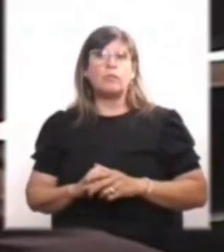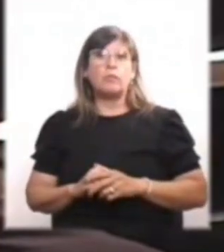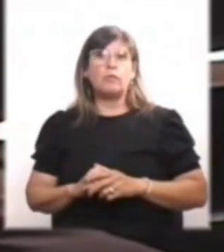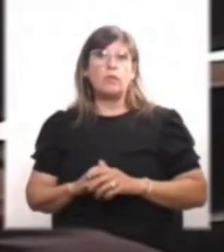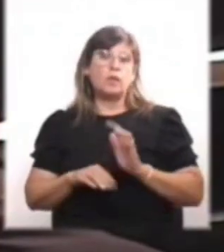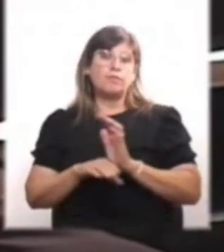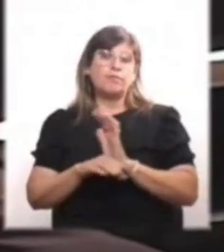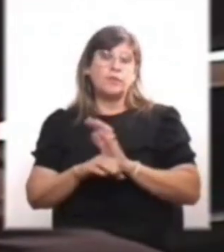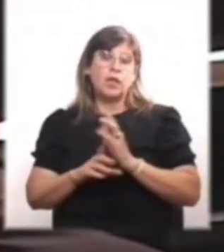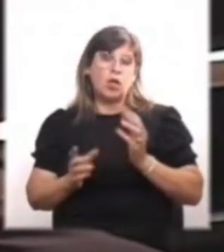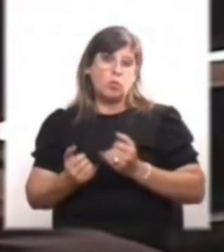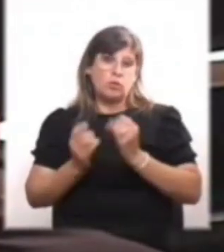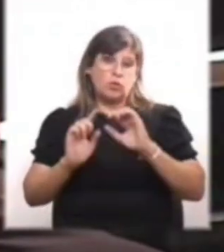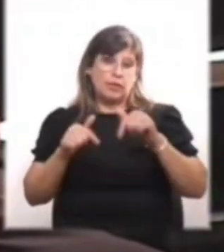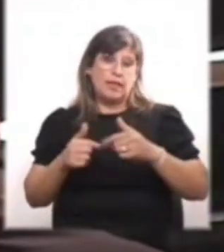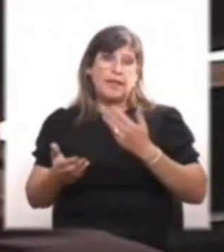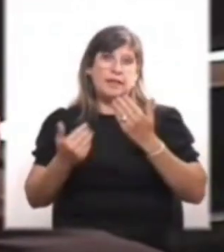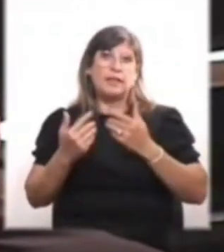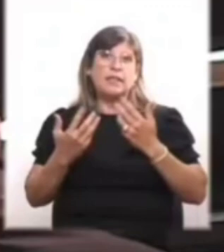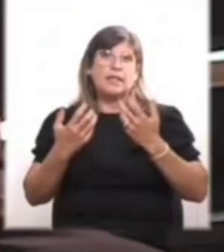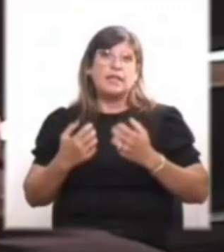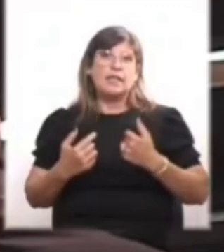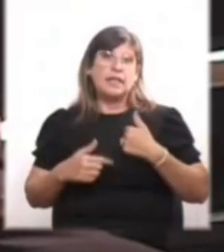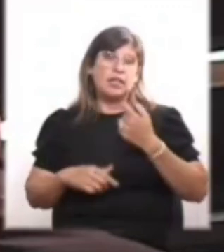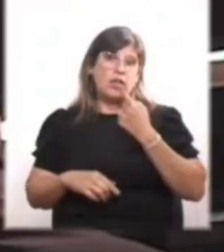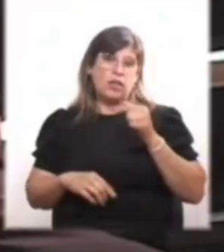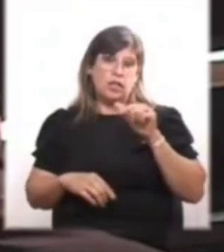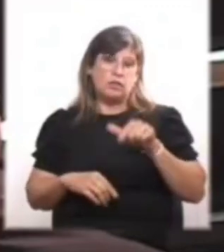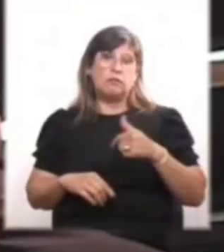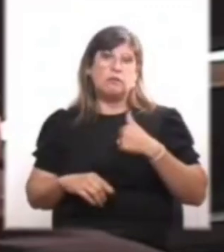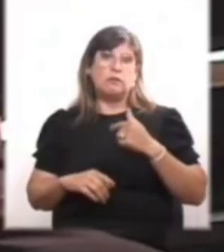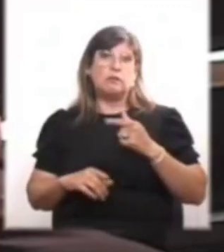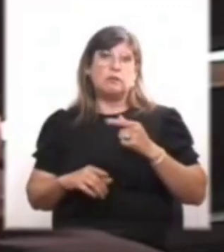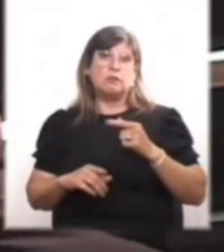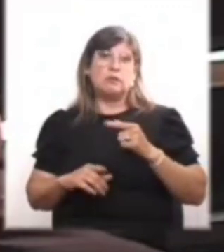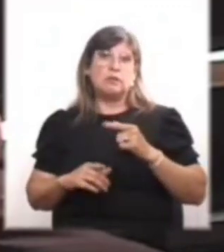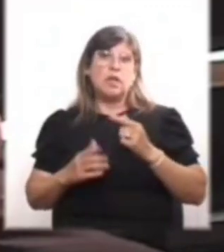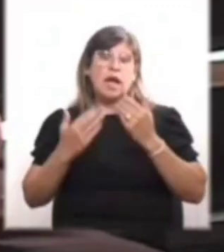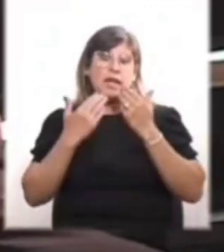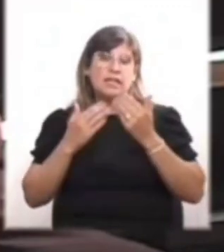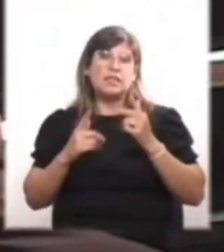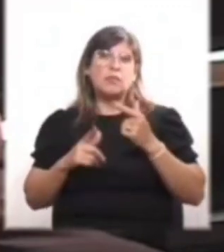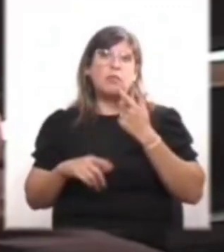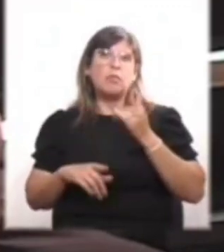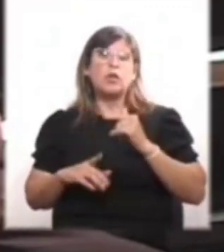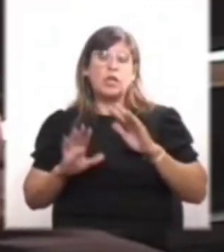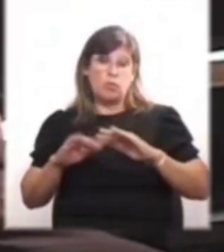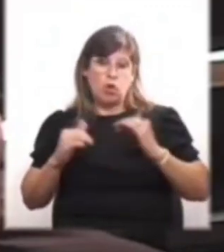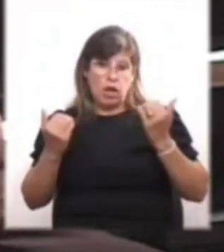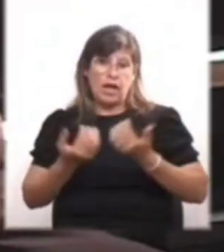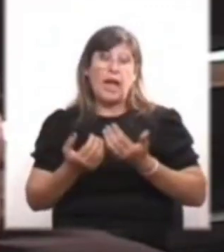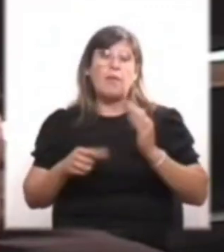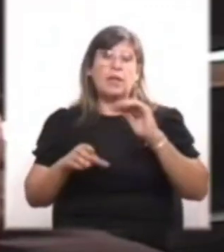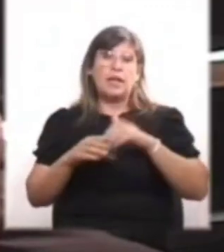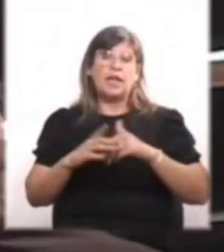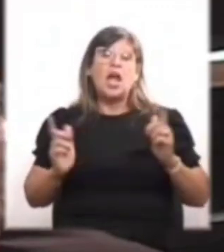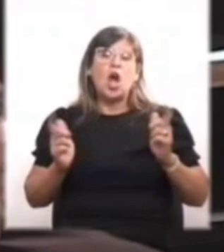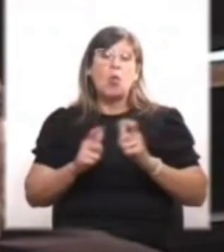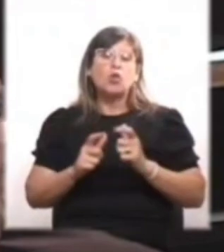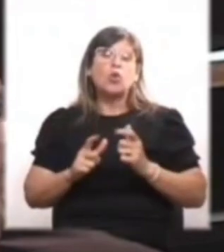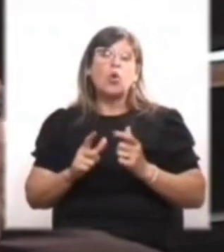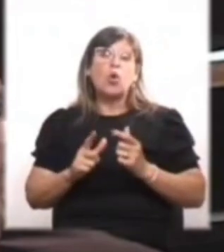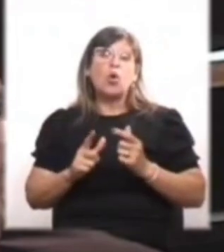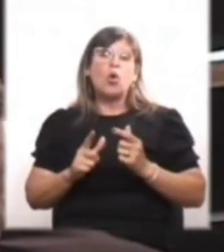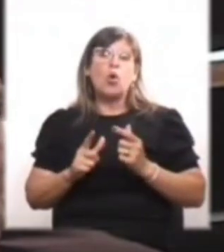Como es en la sesión que se va a tratar, yo es de orden, quiero hacer algún agradecimiento, por ejemplo, a la Cámara, que votó una comisión